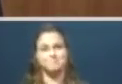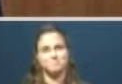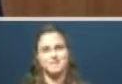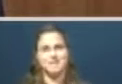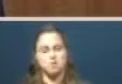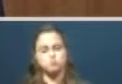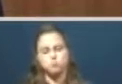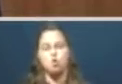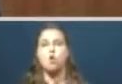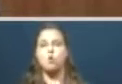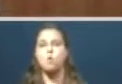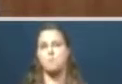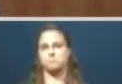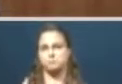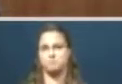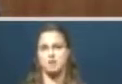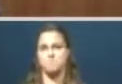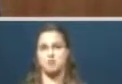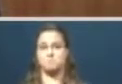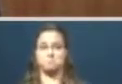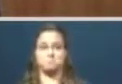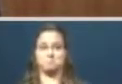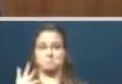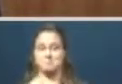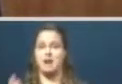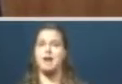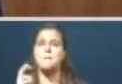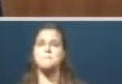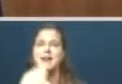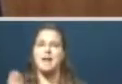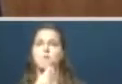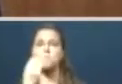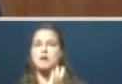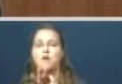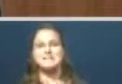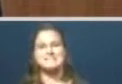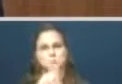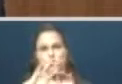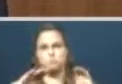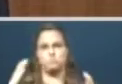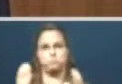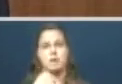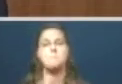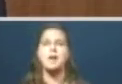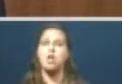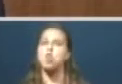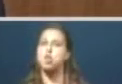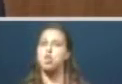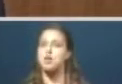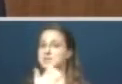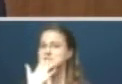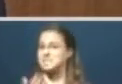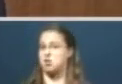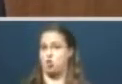nueva generación con servicios de banda ancha rápida y ultrarrápida para mejorar el servicio universal en zonas que no tienen